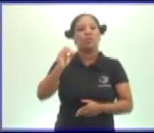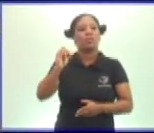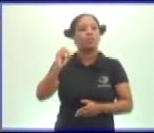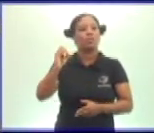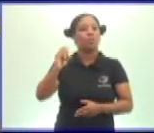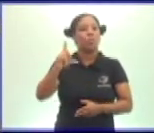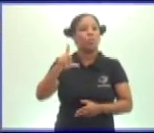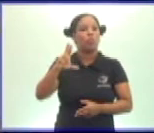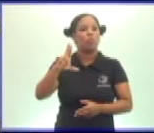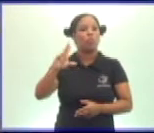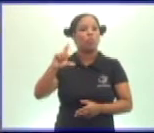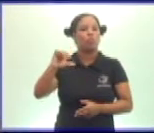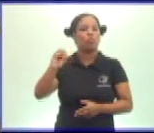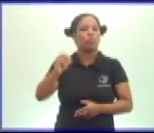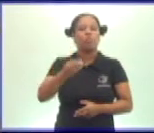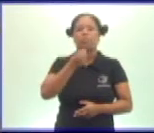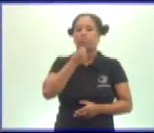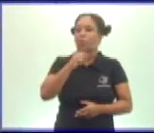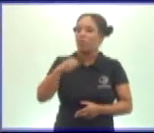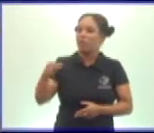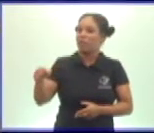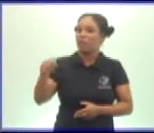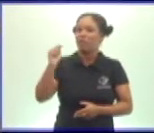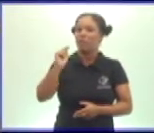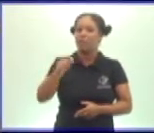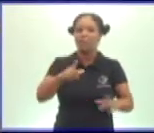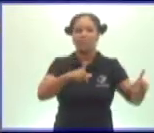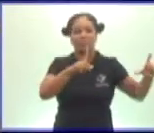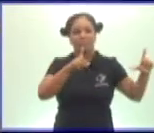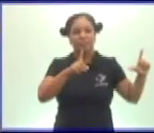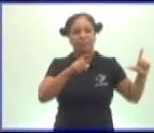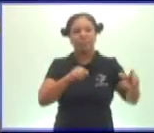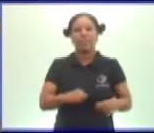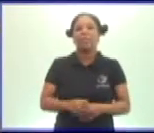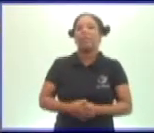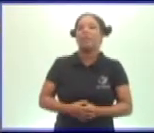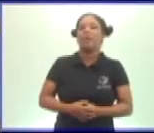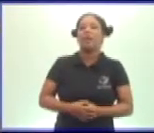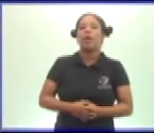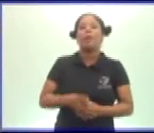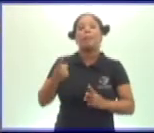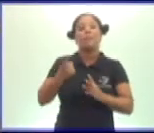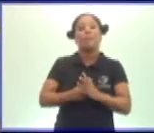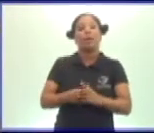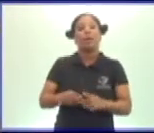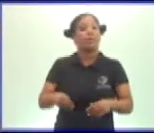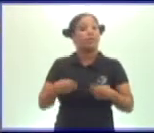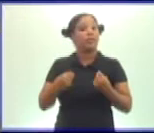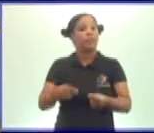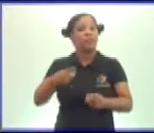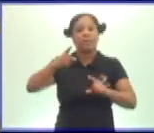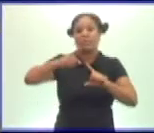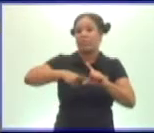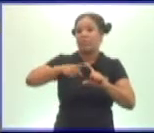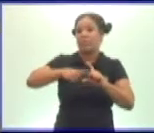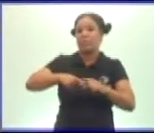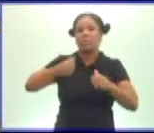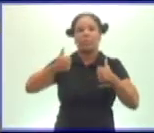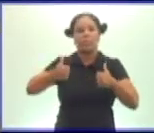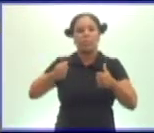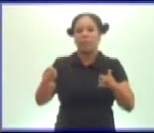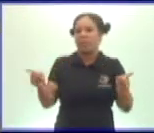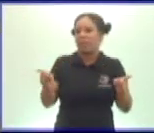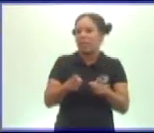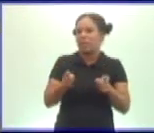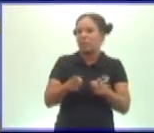Ustedes pueden tomar nota de esa diapositiva que tenemos ahí para que le quede ese contenido bien resumido en